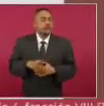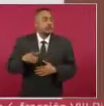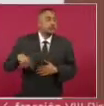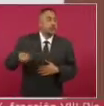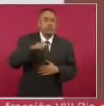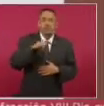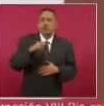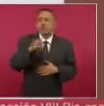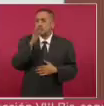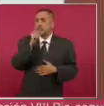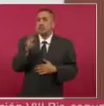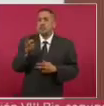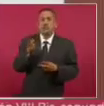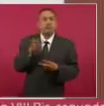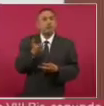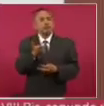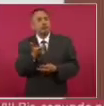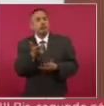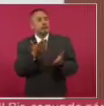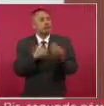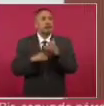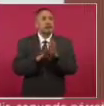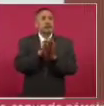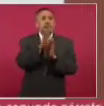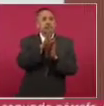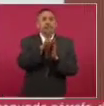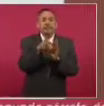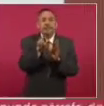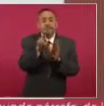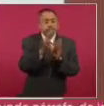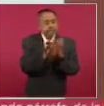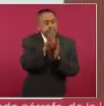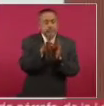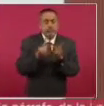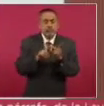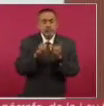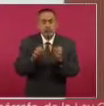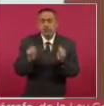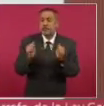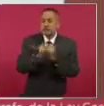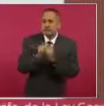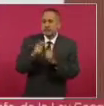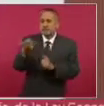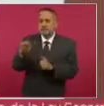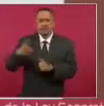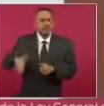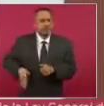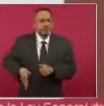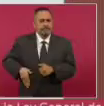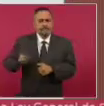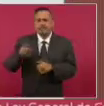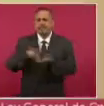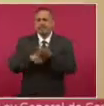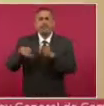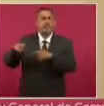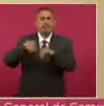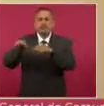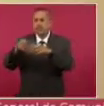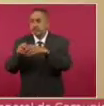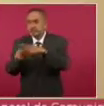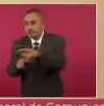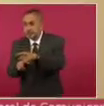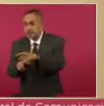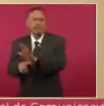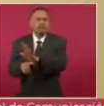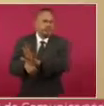de crecimiento económico si ese crecimiento no se ve reflejado en los bolsillos de los trabajadores, y que